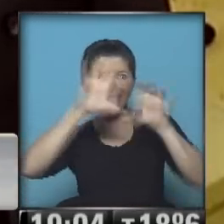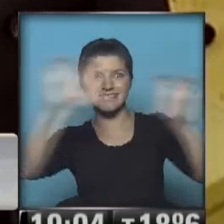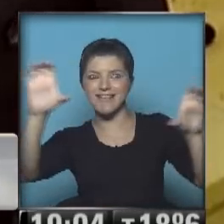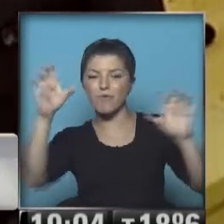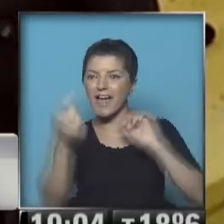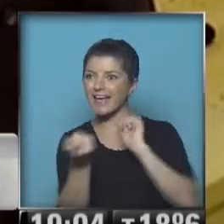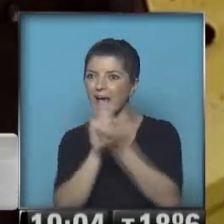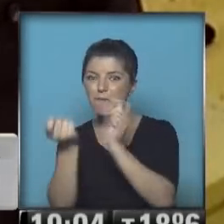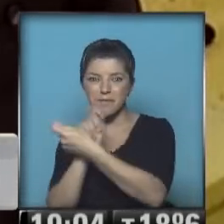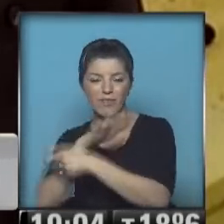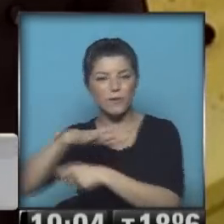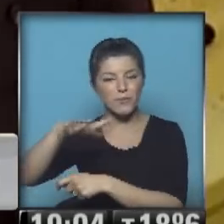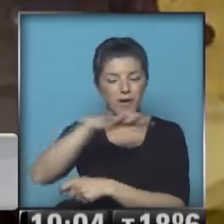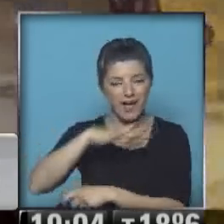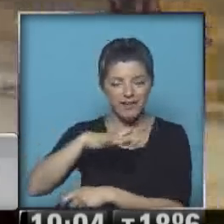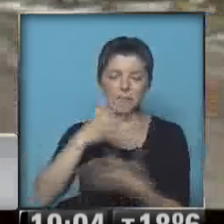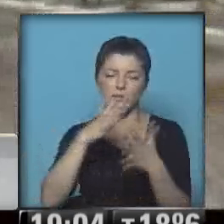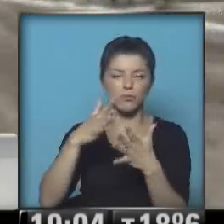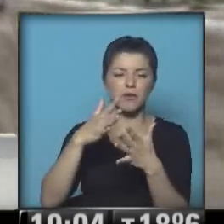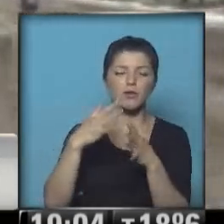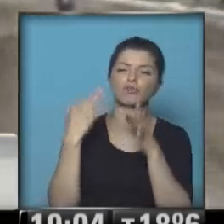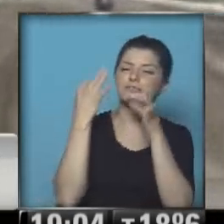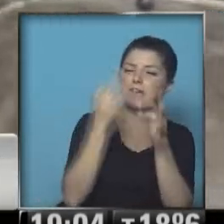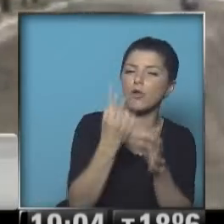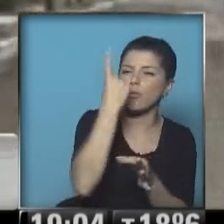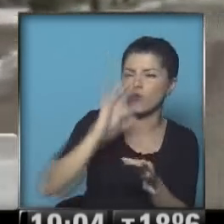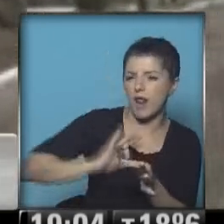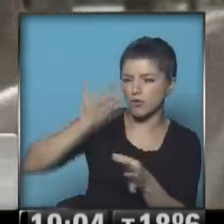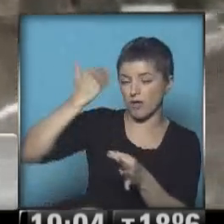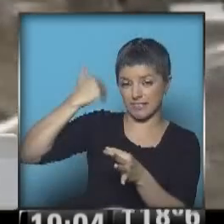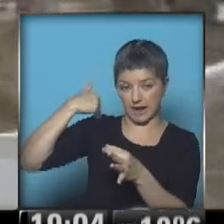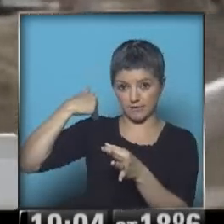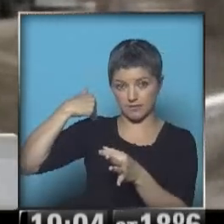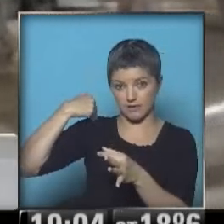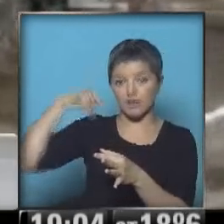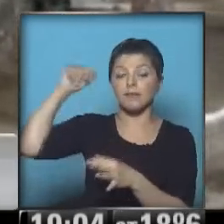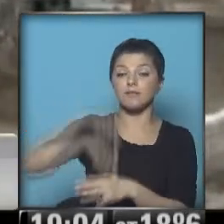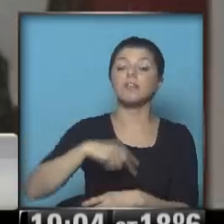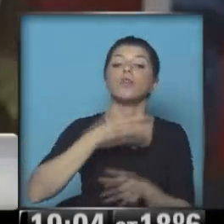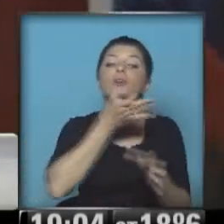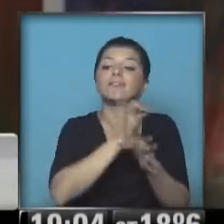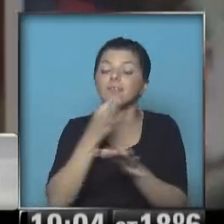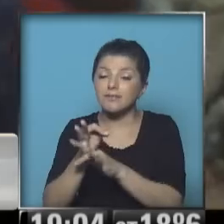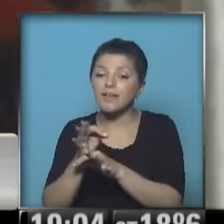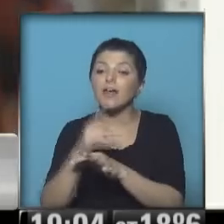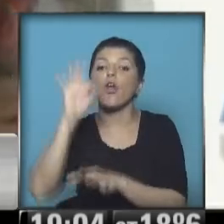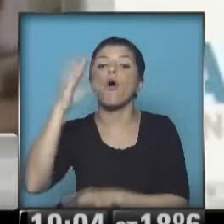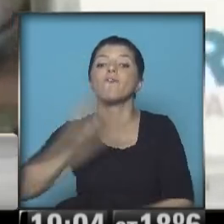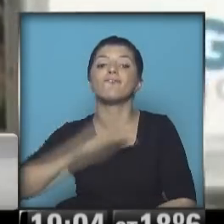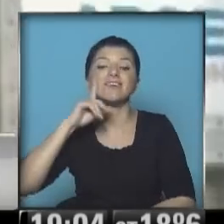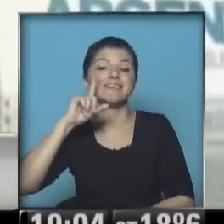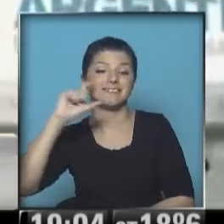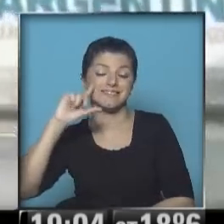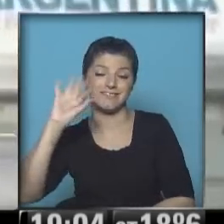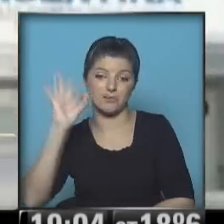móviles que están en Tucumán hace aproximadamente un año, donde se dicta oficio en la zona del interior, porque lo